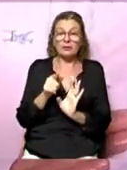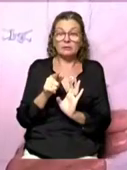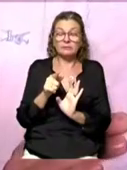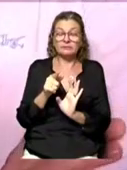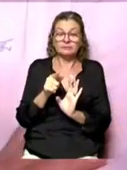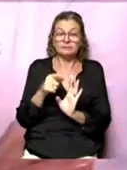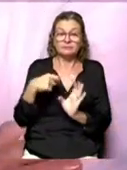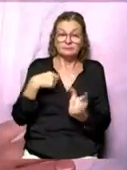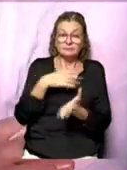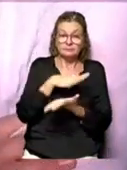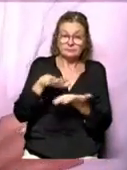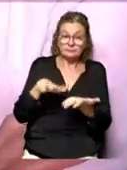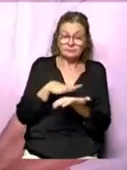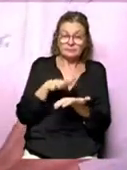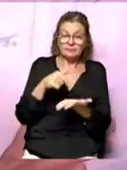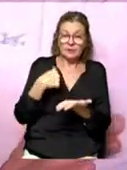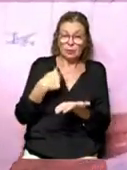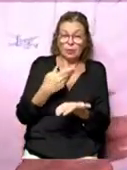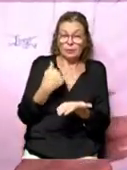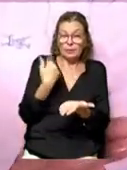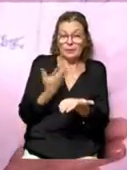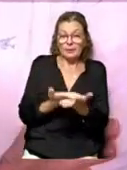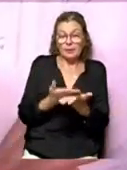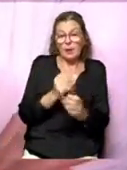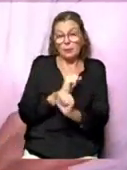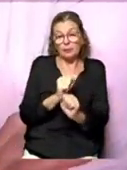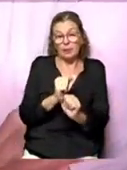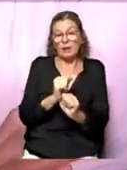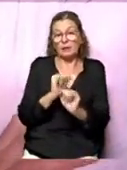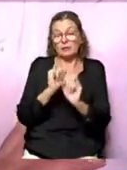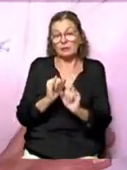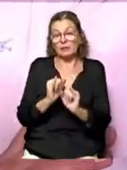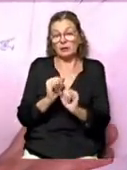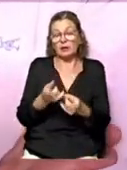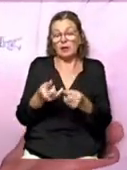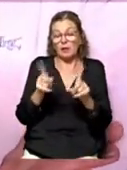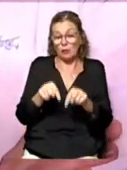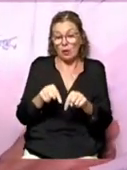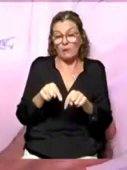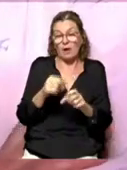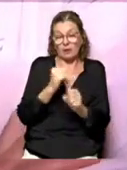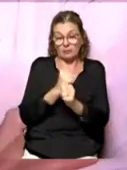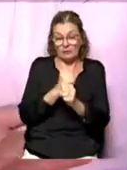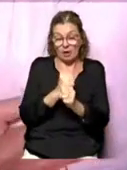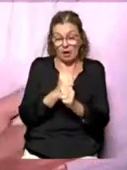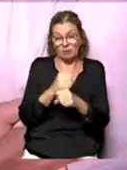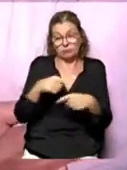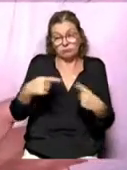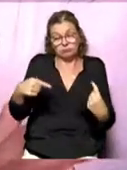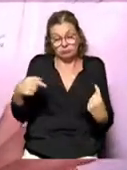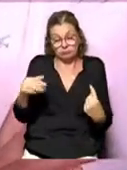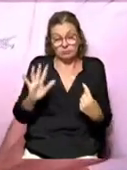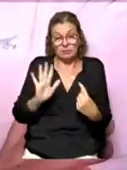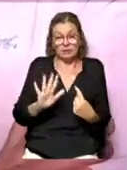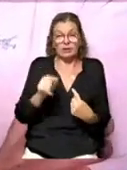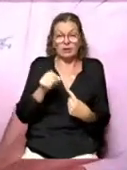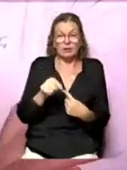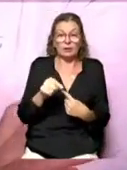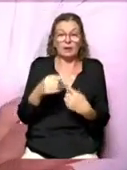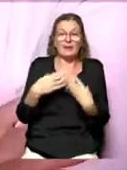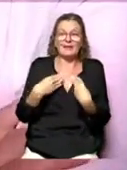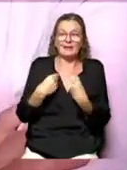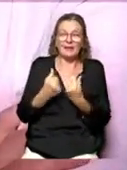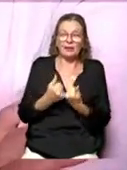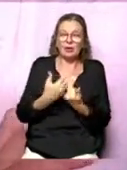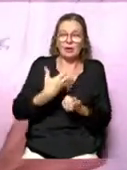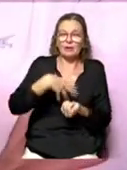esta situación que tú estás planteando, la posibilidad cierta de que retome su banca, su trabajo, etcétera, es parte de esa sensación que llevó a